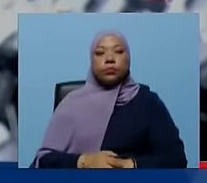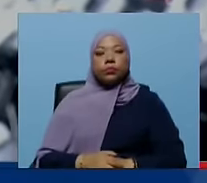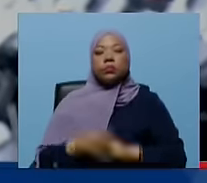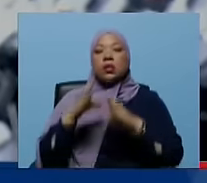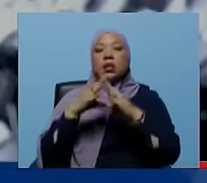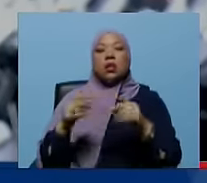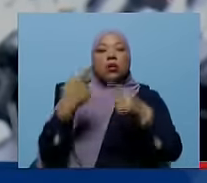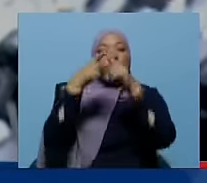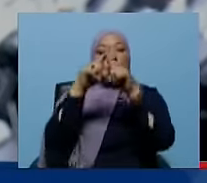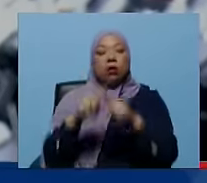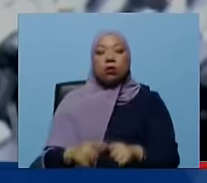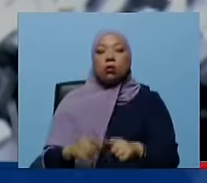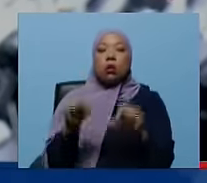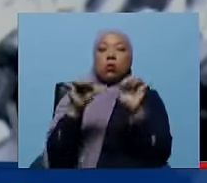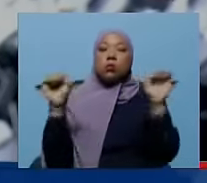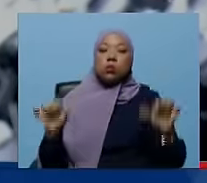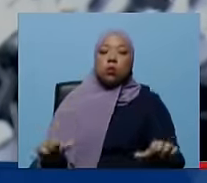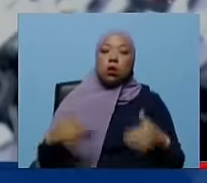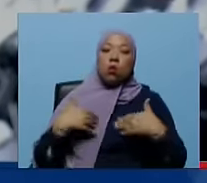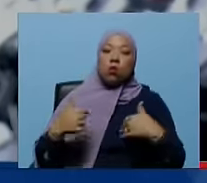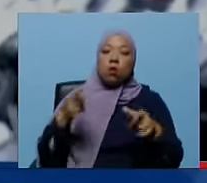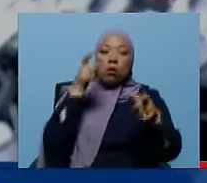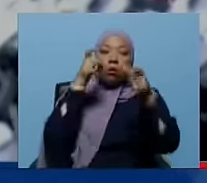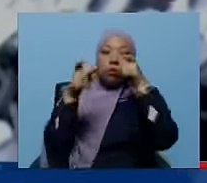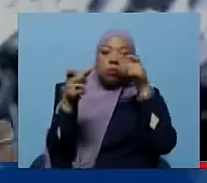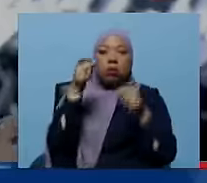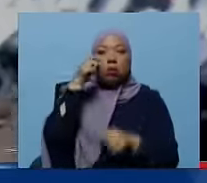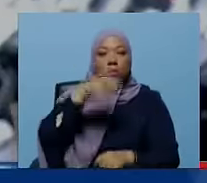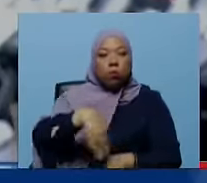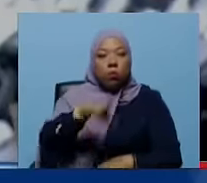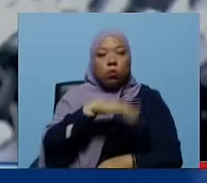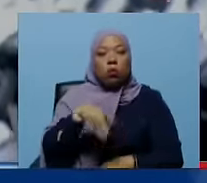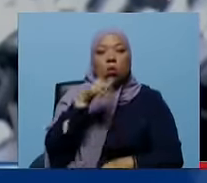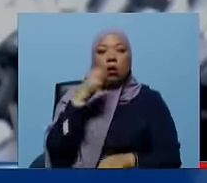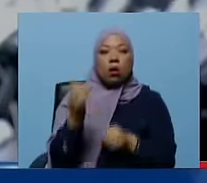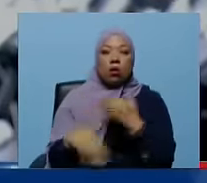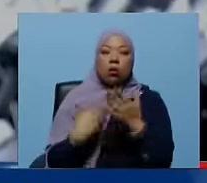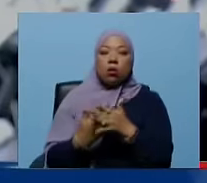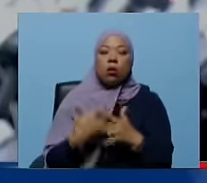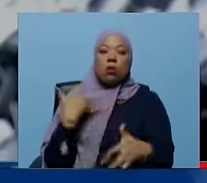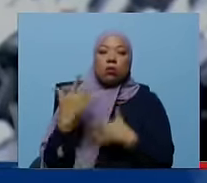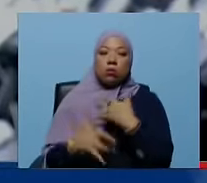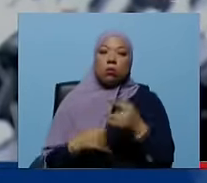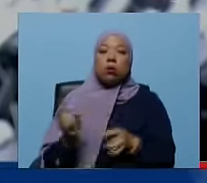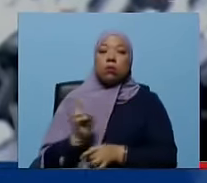totalmente. Un sistema de seguridad para proteger al pueblo no existía, sencillamente.